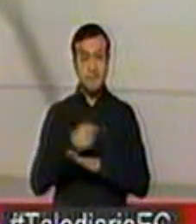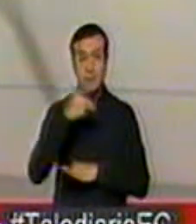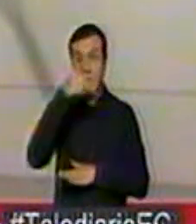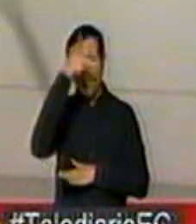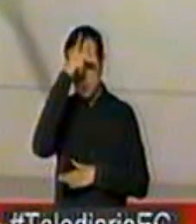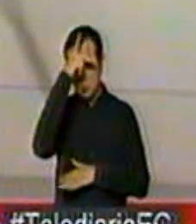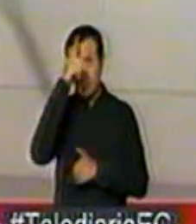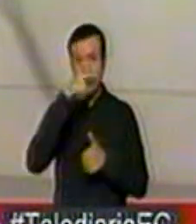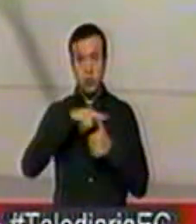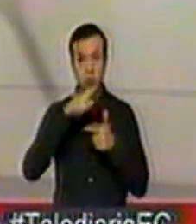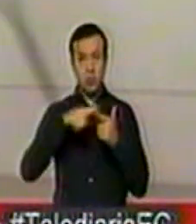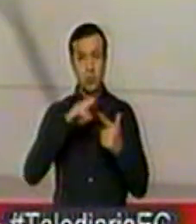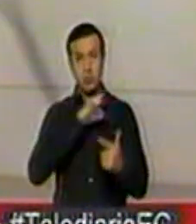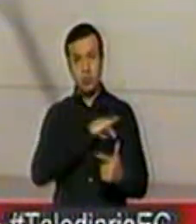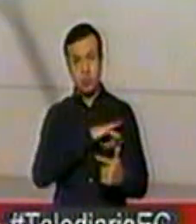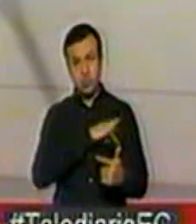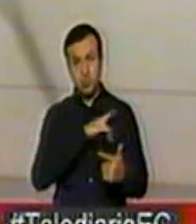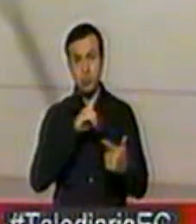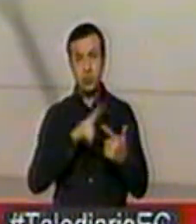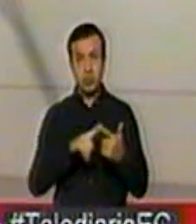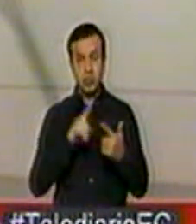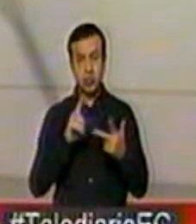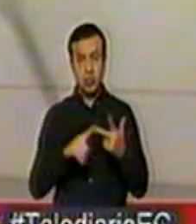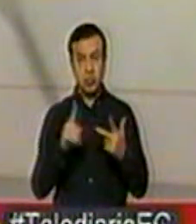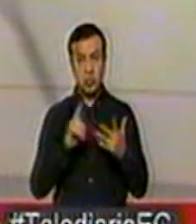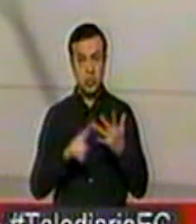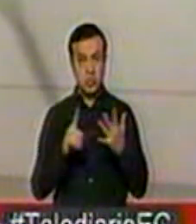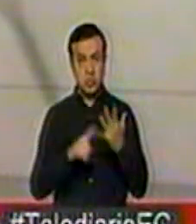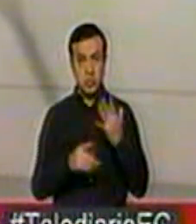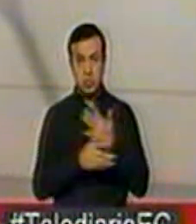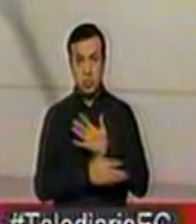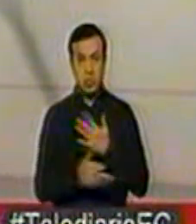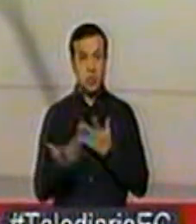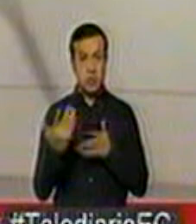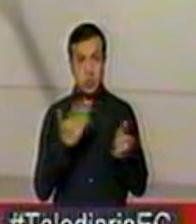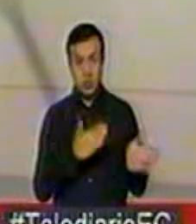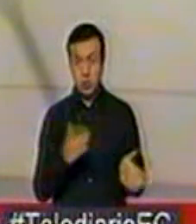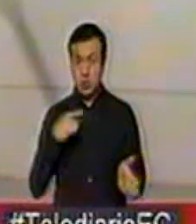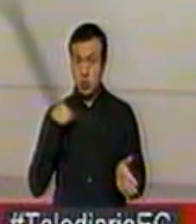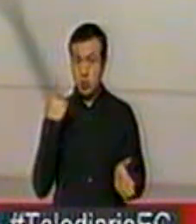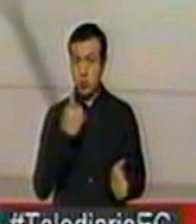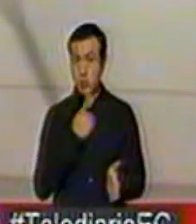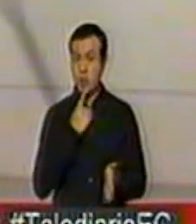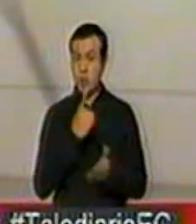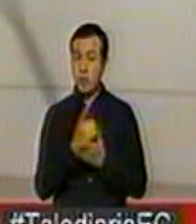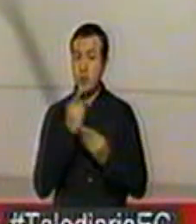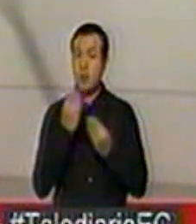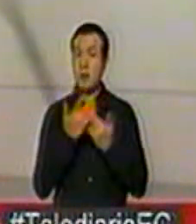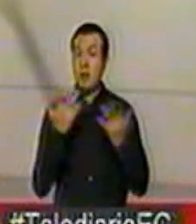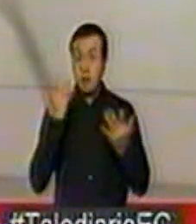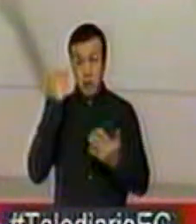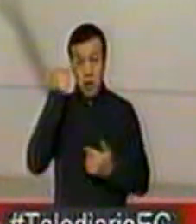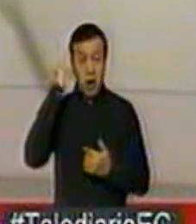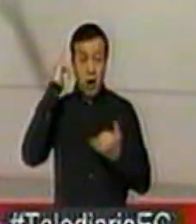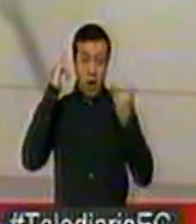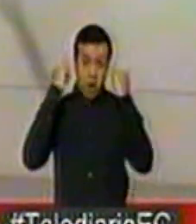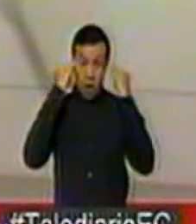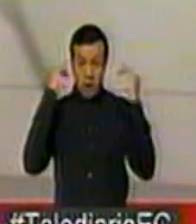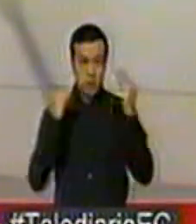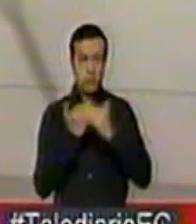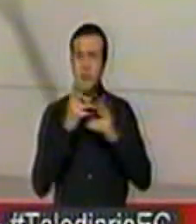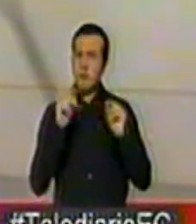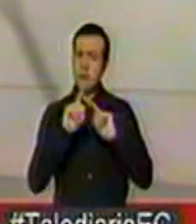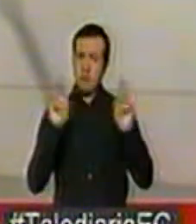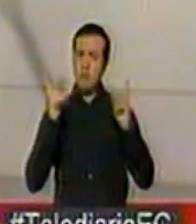lo que está exigiendo Chile, de tal manera que nosotros no estamos digamos, inventando nada nuevo.